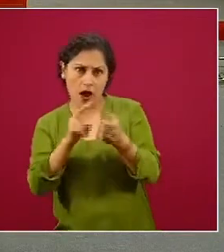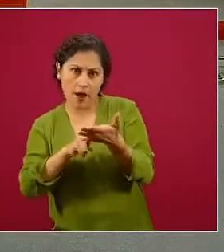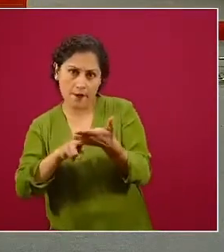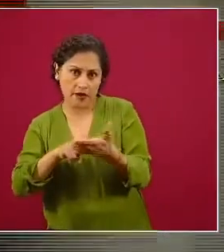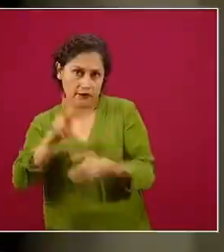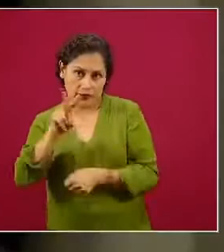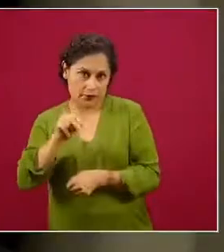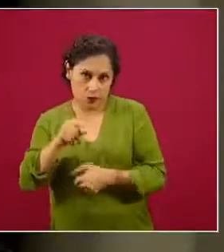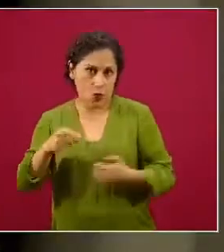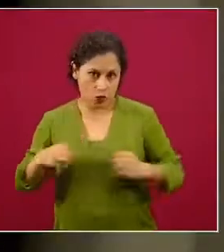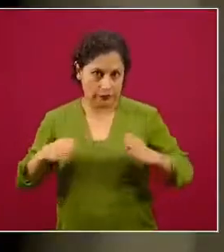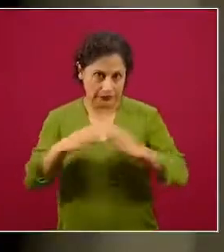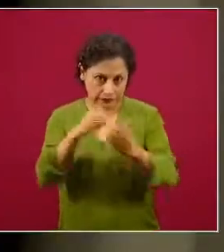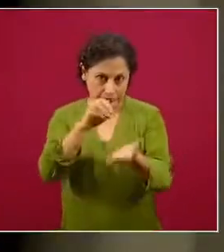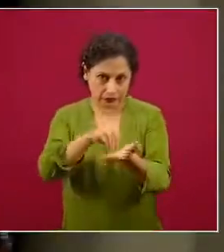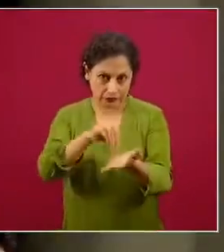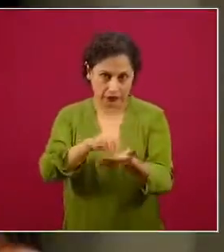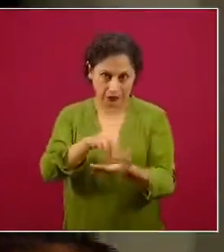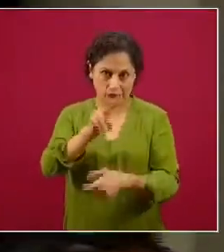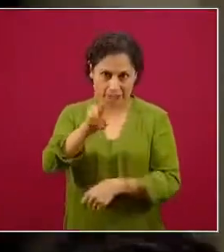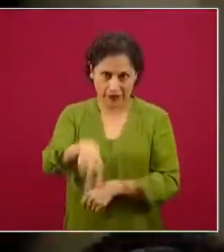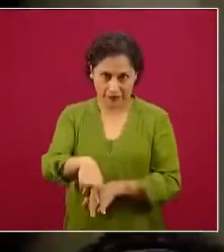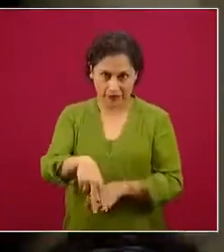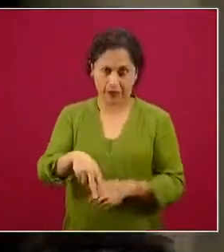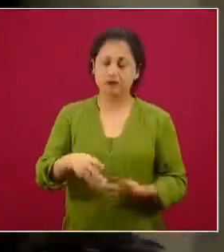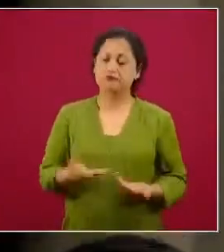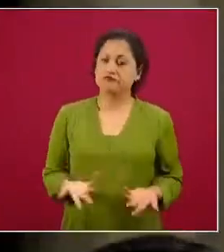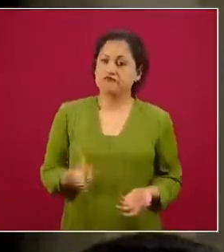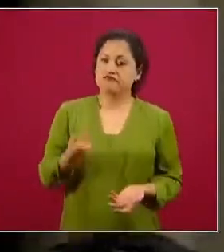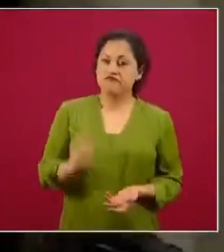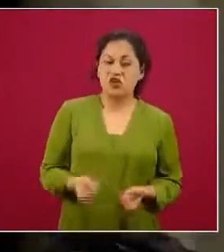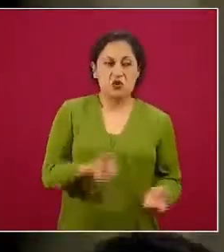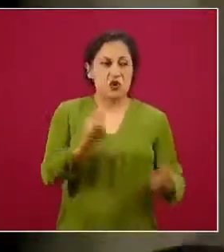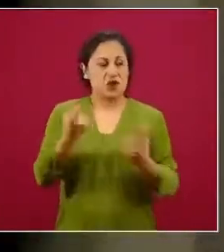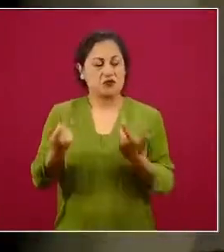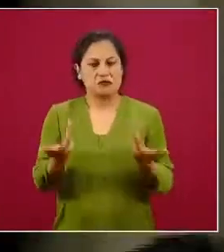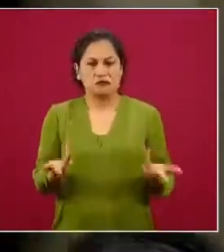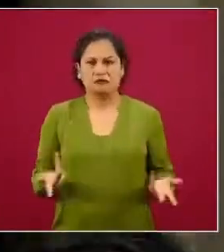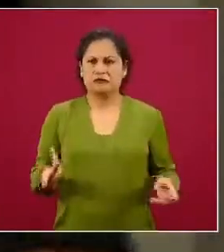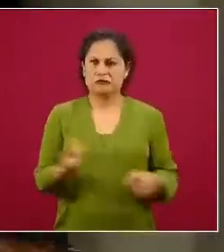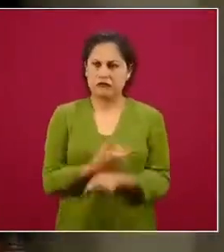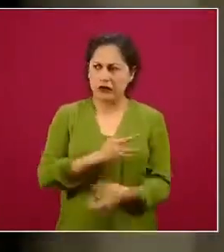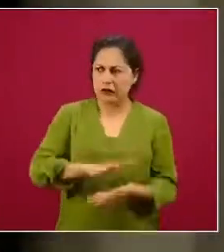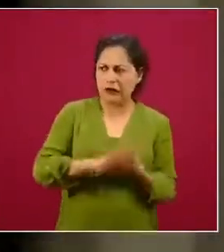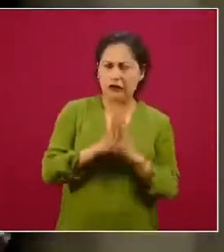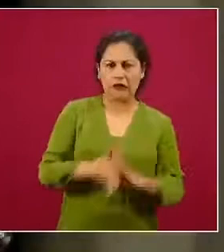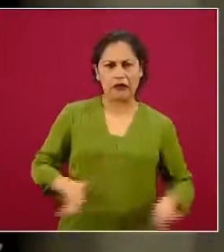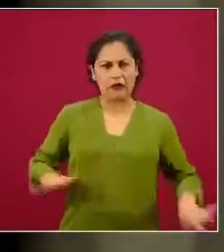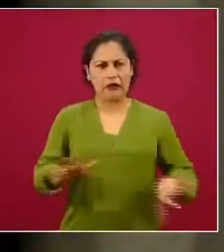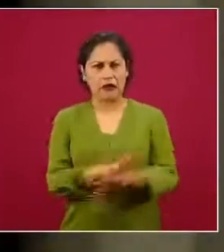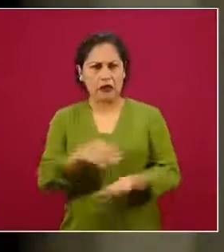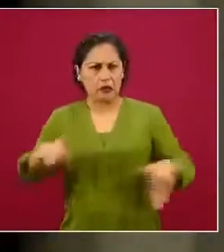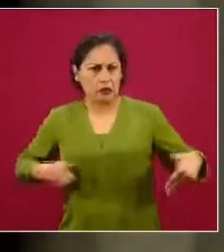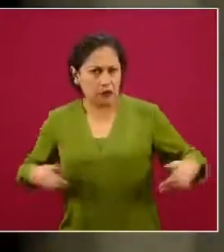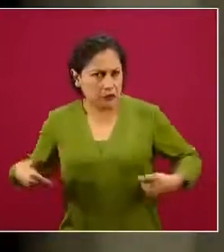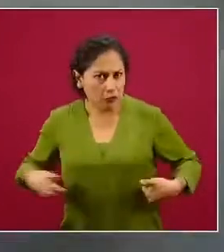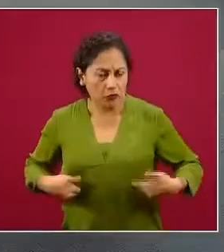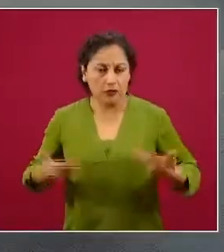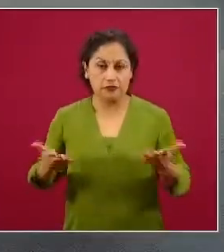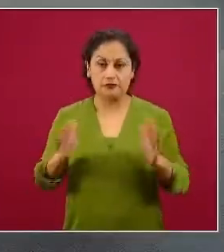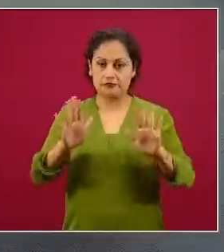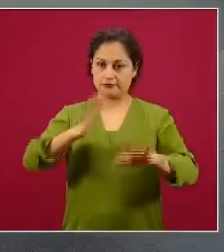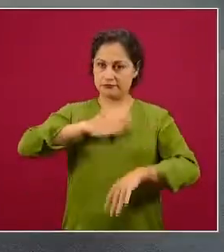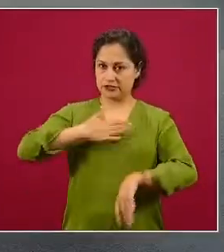embargo, pareciera ser que molesta haber hecho la transición hacia el color naranja, en particular en Sonora. Yo